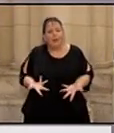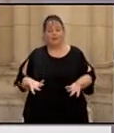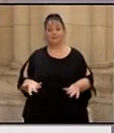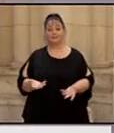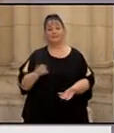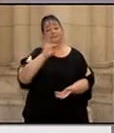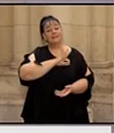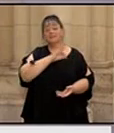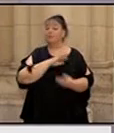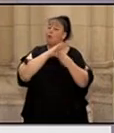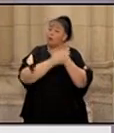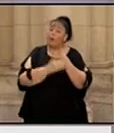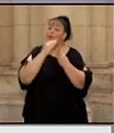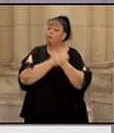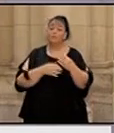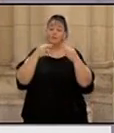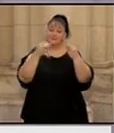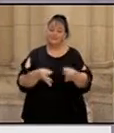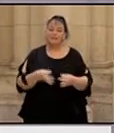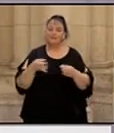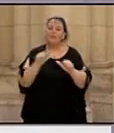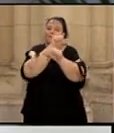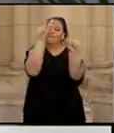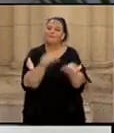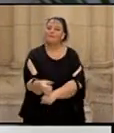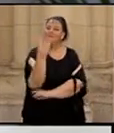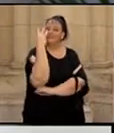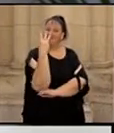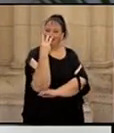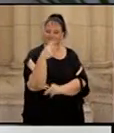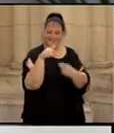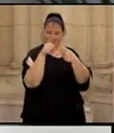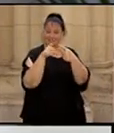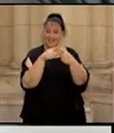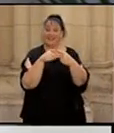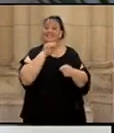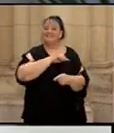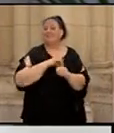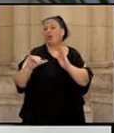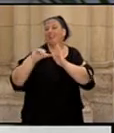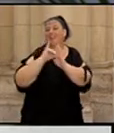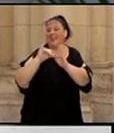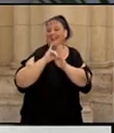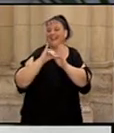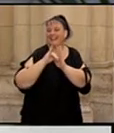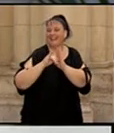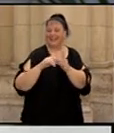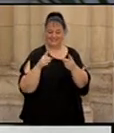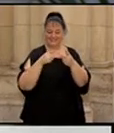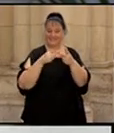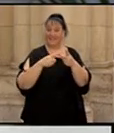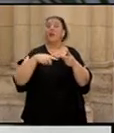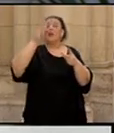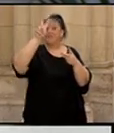El Señor consuela siempre de tres maneras: con la cercanía, con la